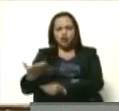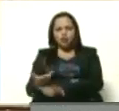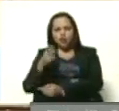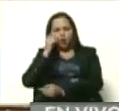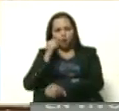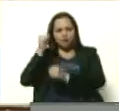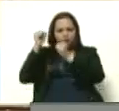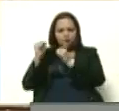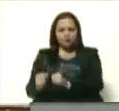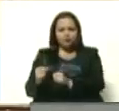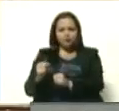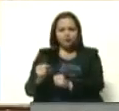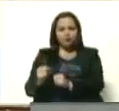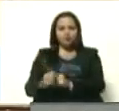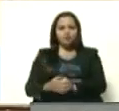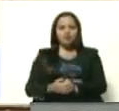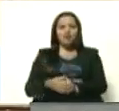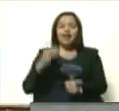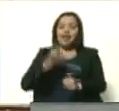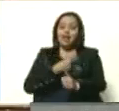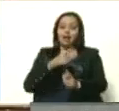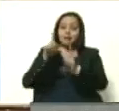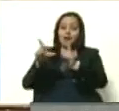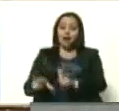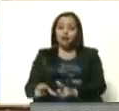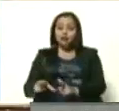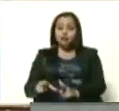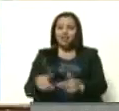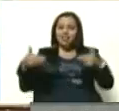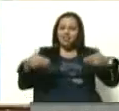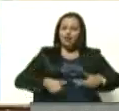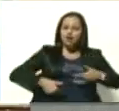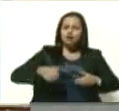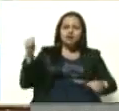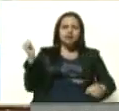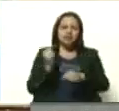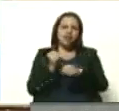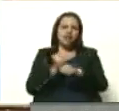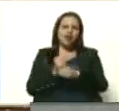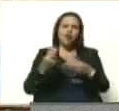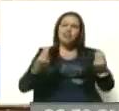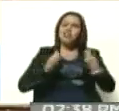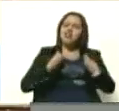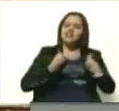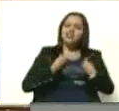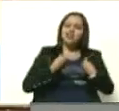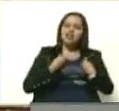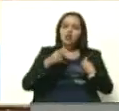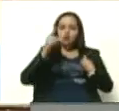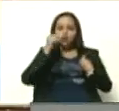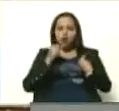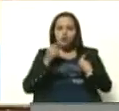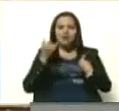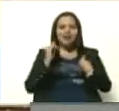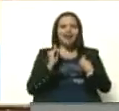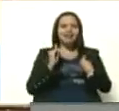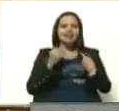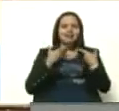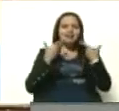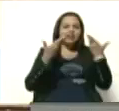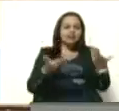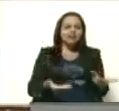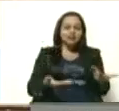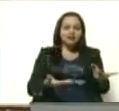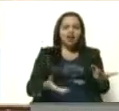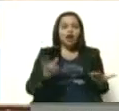valiente. Es hermano de lucha y es hermano de la vida de un hombre tenaz, de un